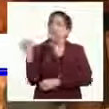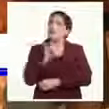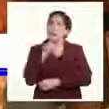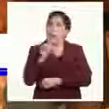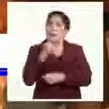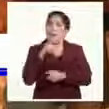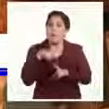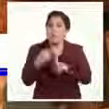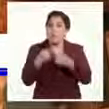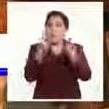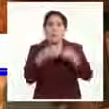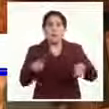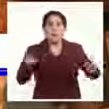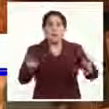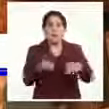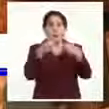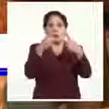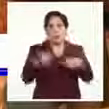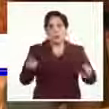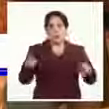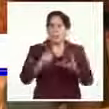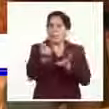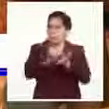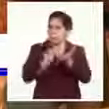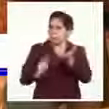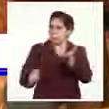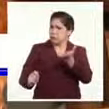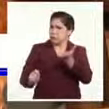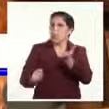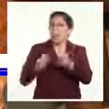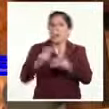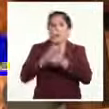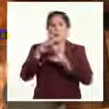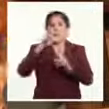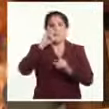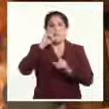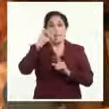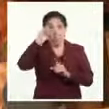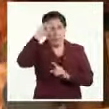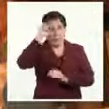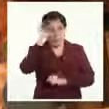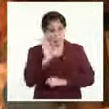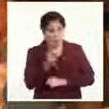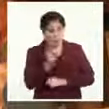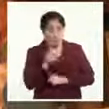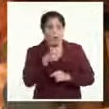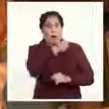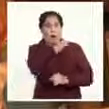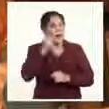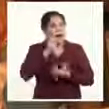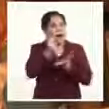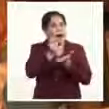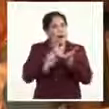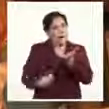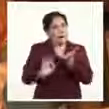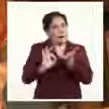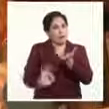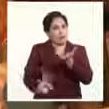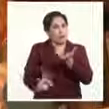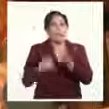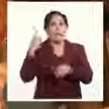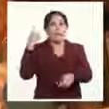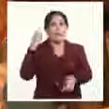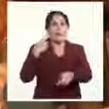músico, creador de esa página antológica que se llama El Mambí, creador también del género